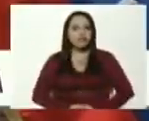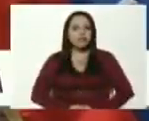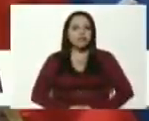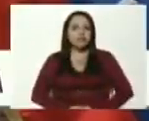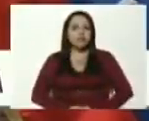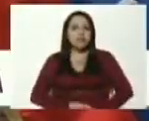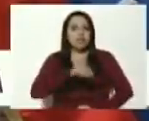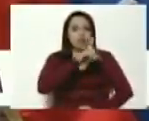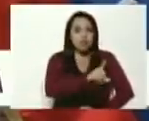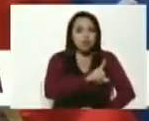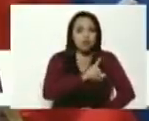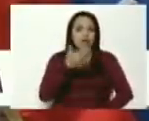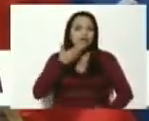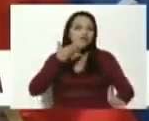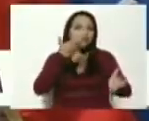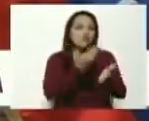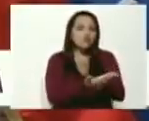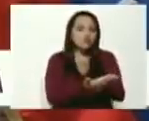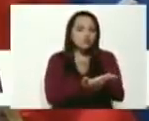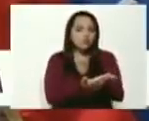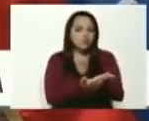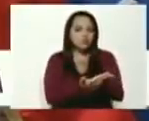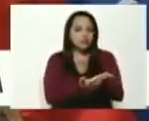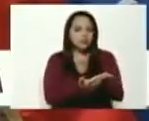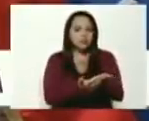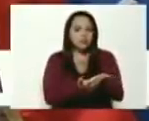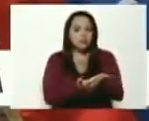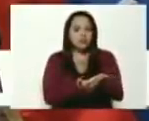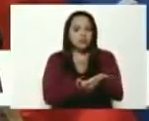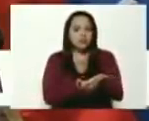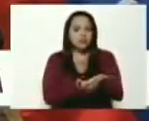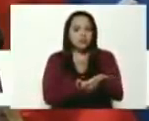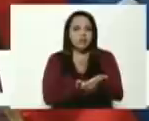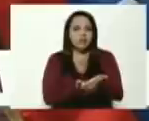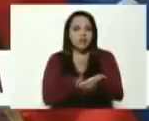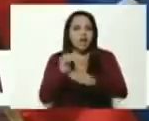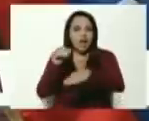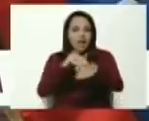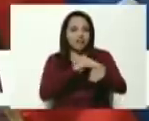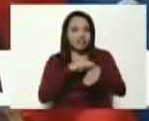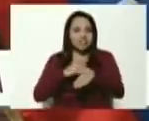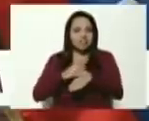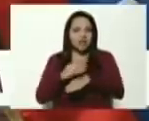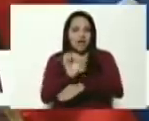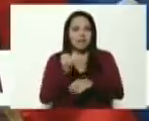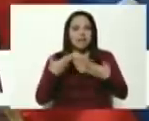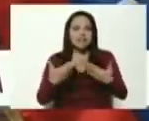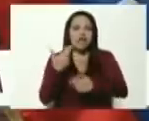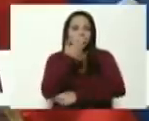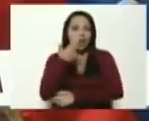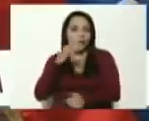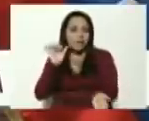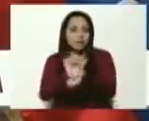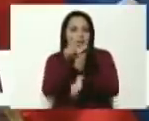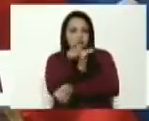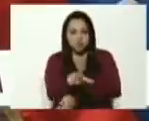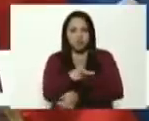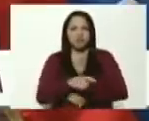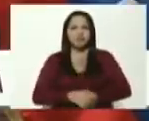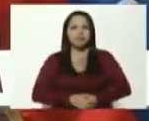implicada con solicitud de notificación de alerta roja.